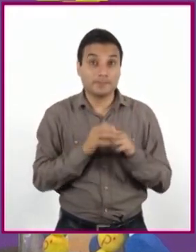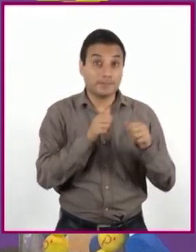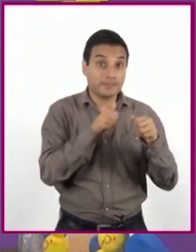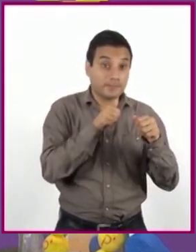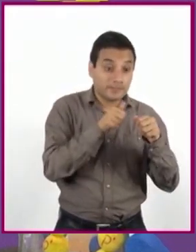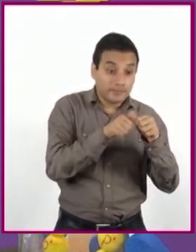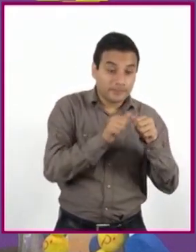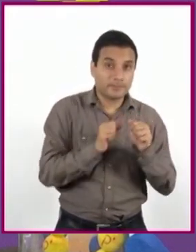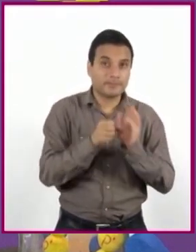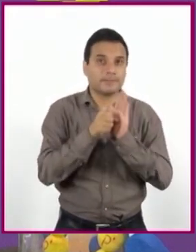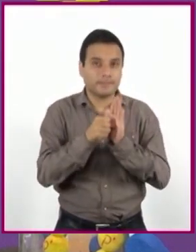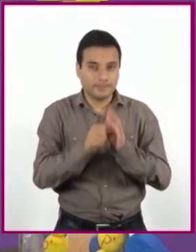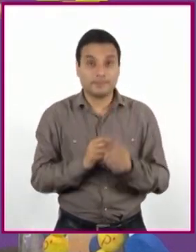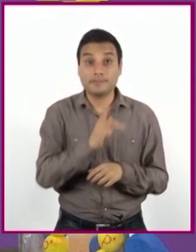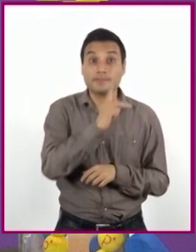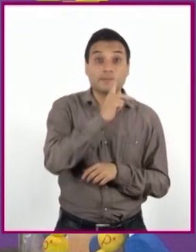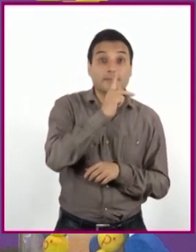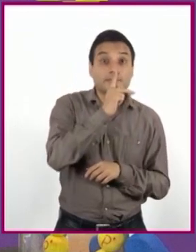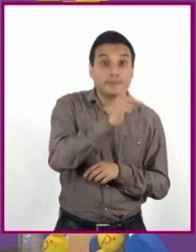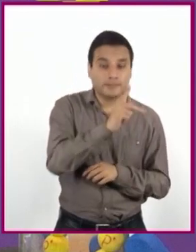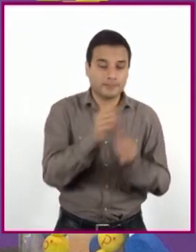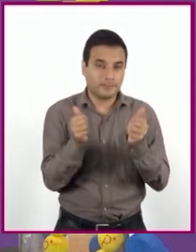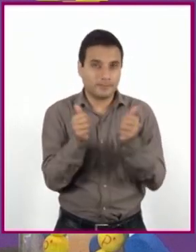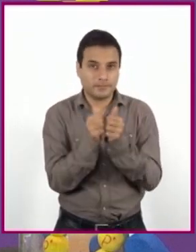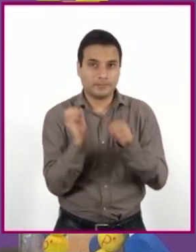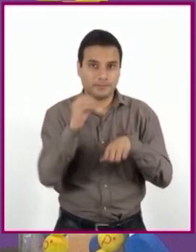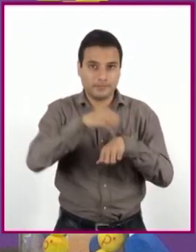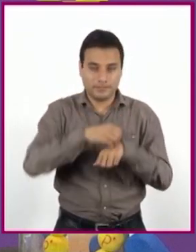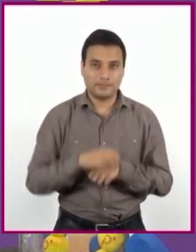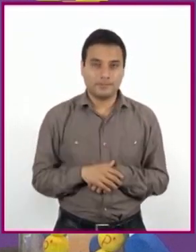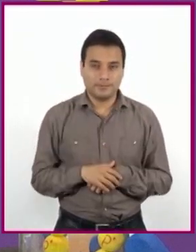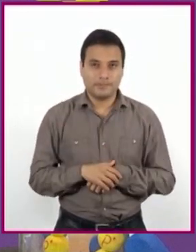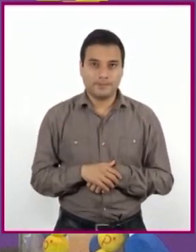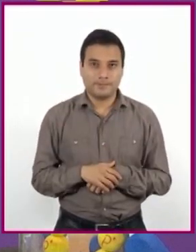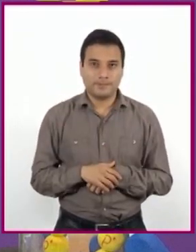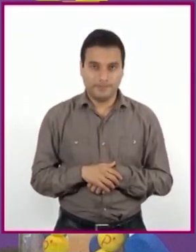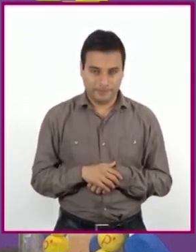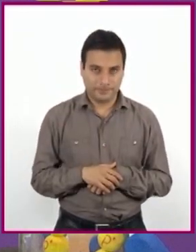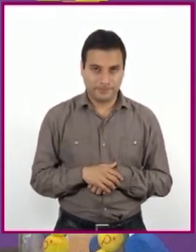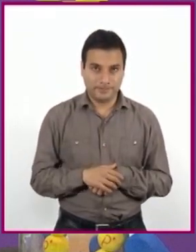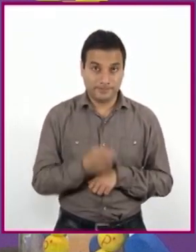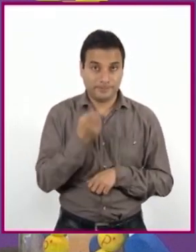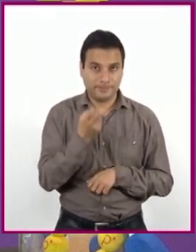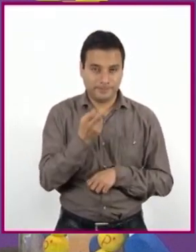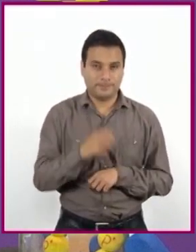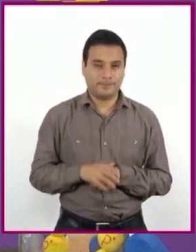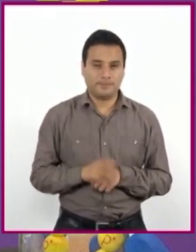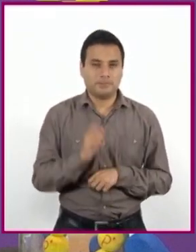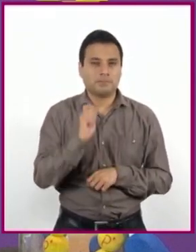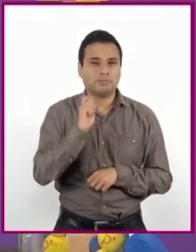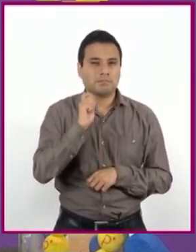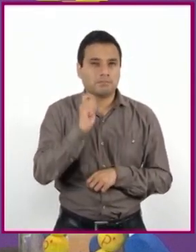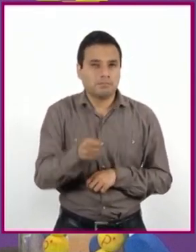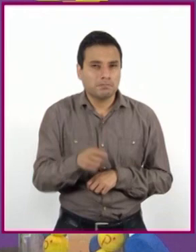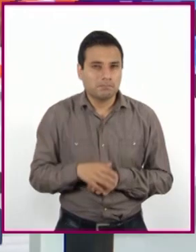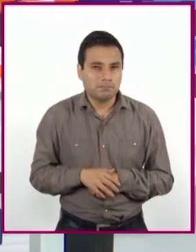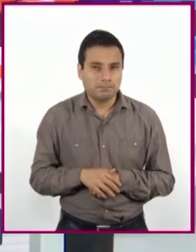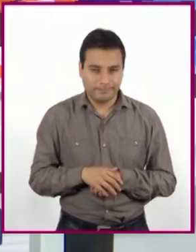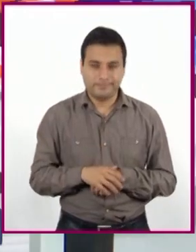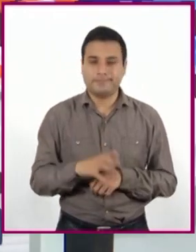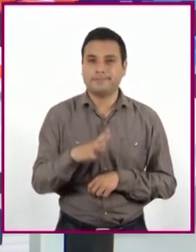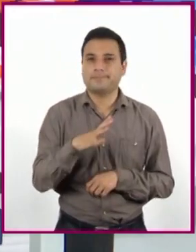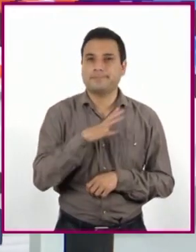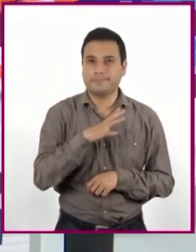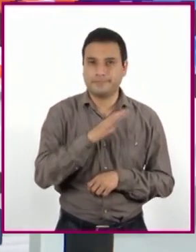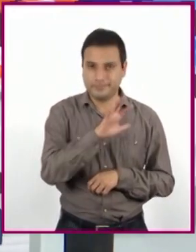químicos. Palabras, compuestos. Enunciados corresponden dentro de esta analogía a las ecuaciones químicas.